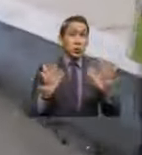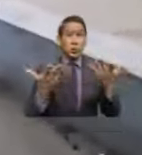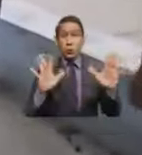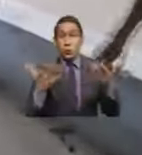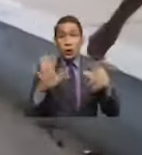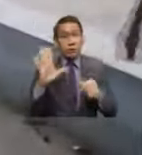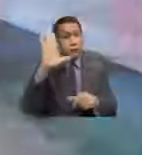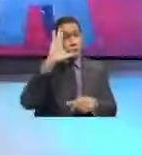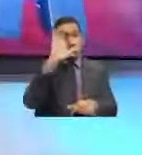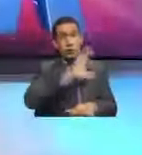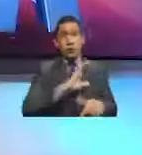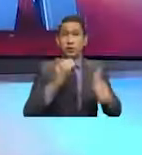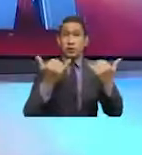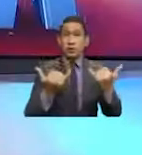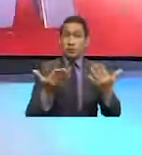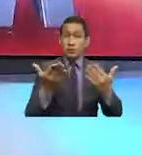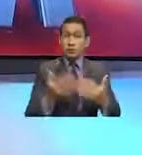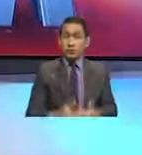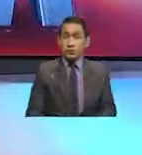encuentran.